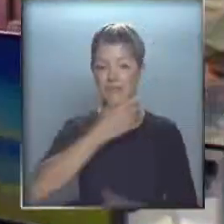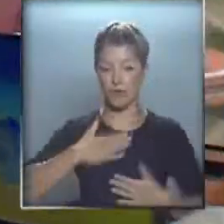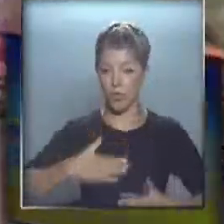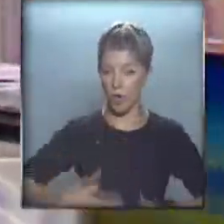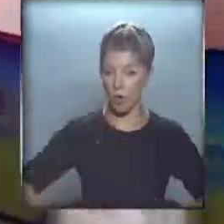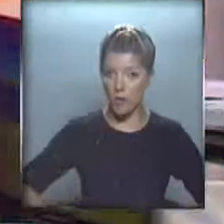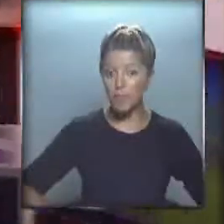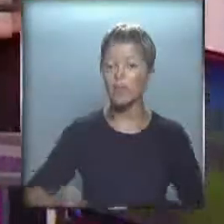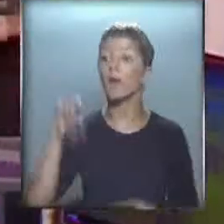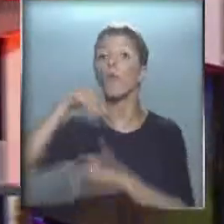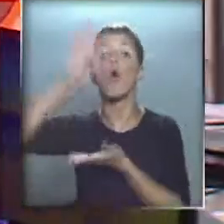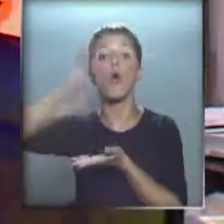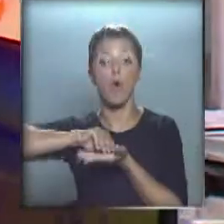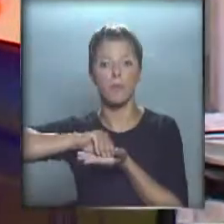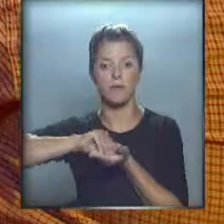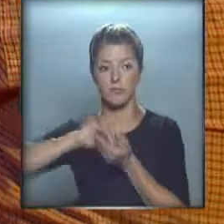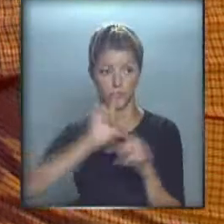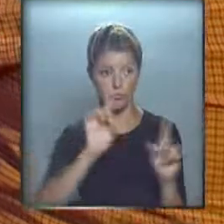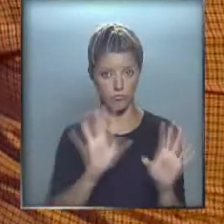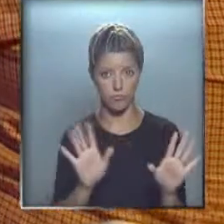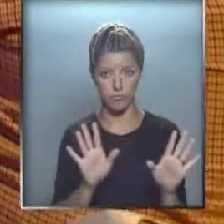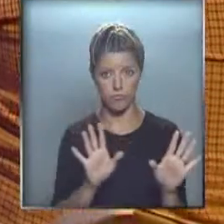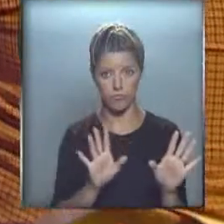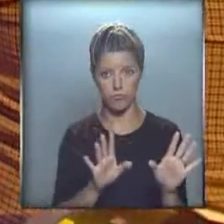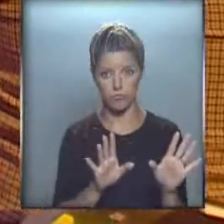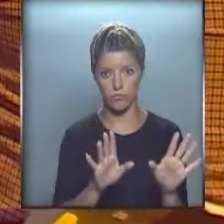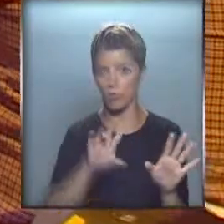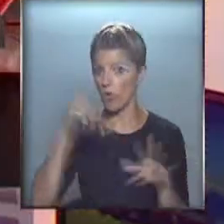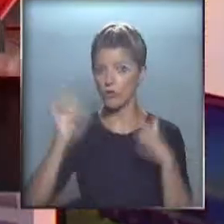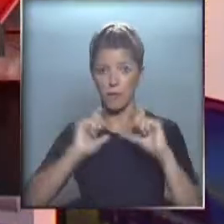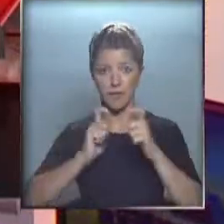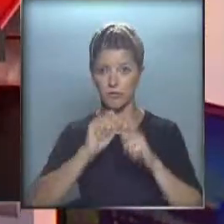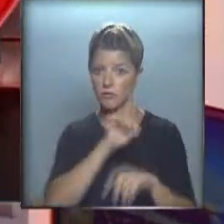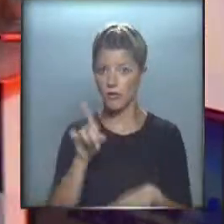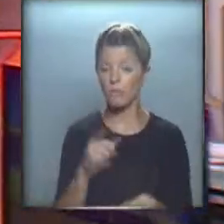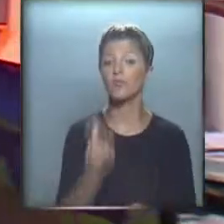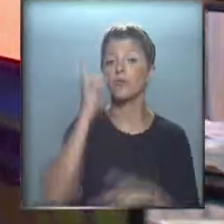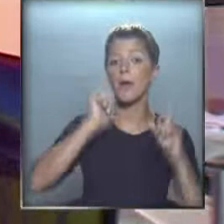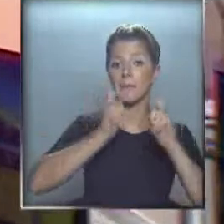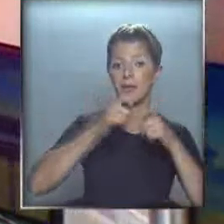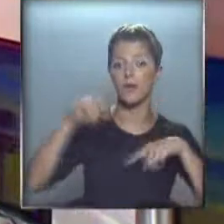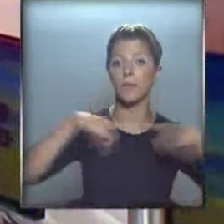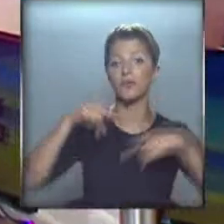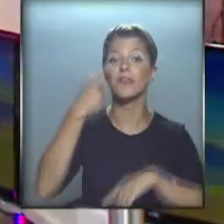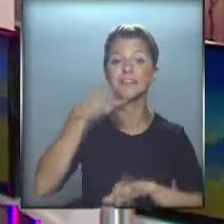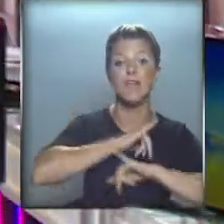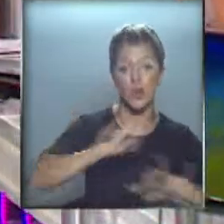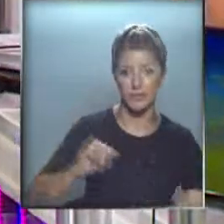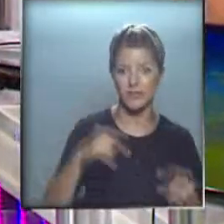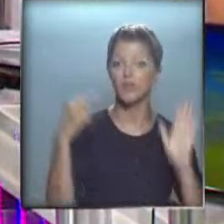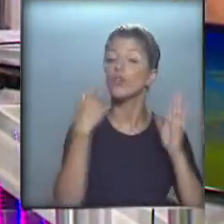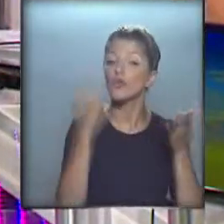que copies, ¿no? ¿No hay nada de eso? ¿Qué otras No hay otras aplicaciones. Tengo una aplicación que se llama Productor mucho. Pidiendo Corte.